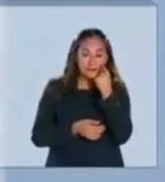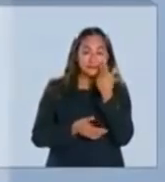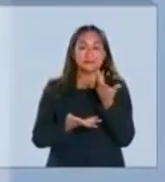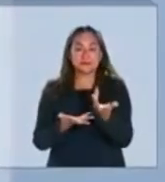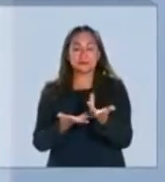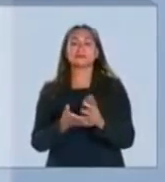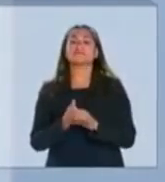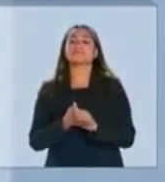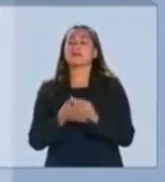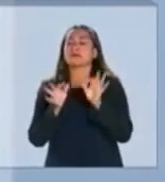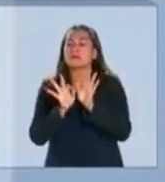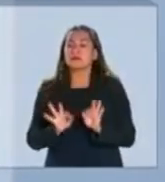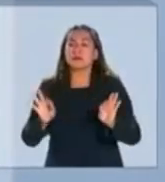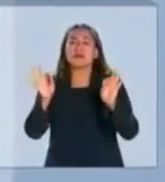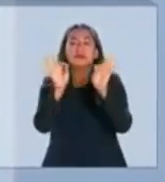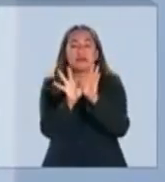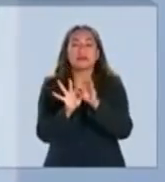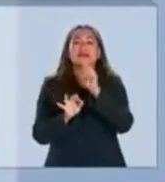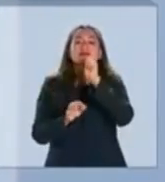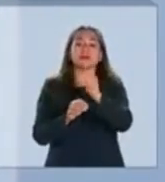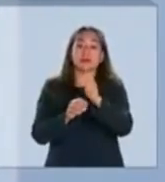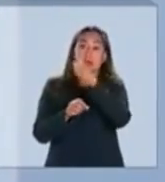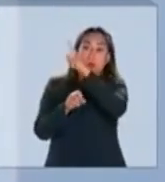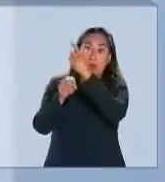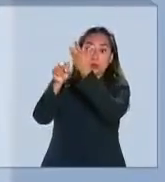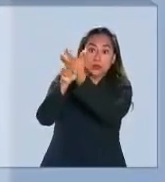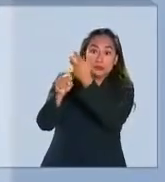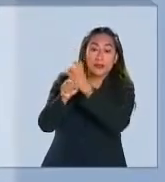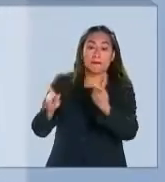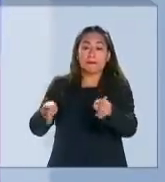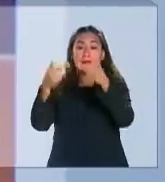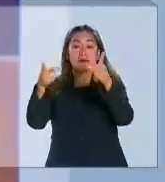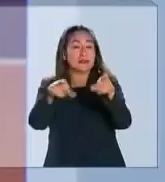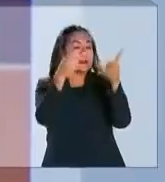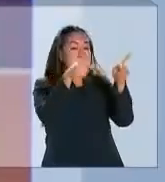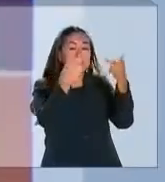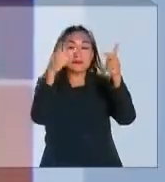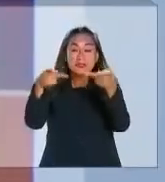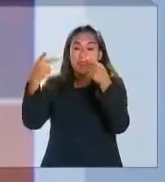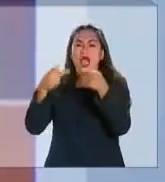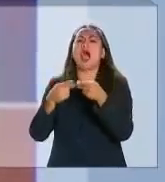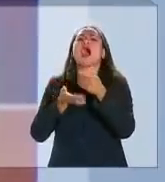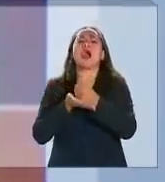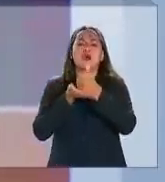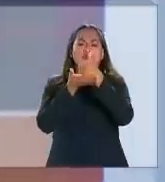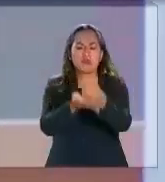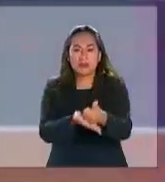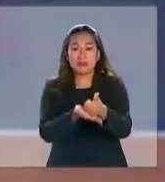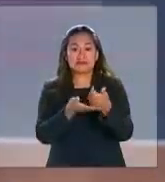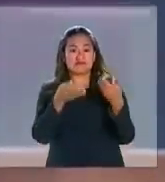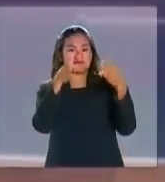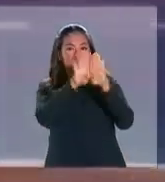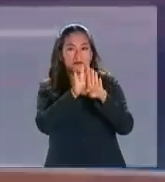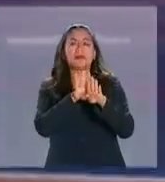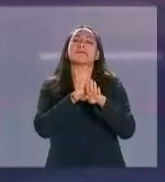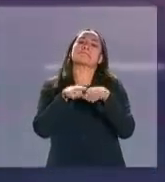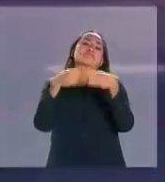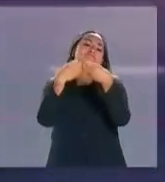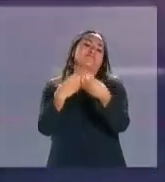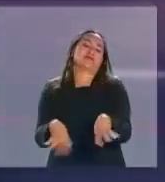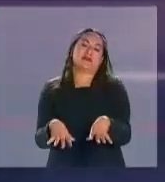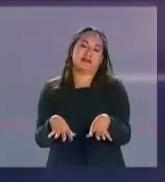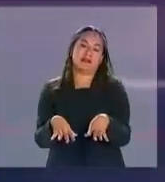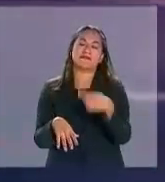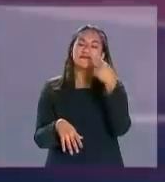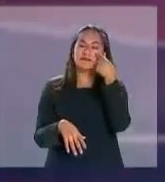y vender en eeuu y en otras geografías nos ayuda cerrar nos implica perder empleos implica regresar 88